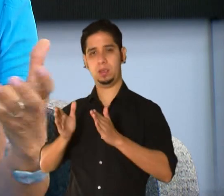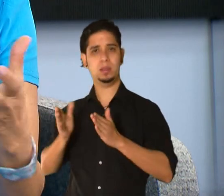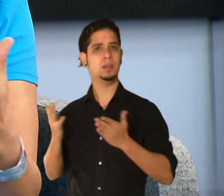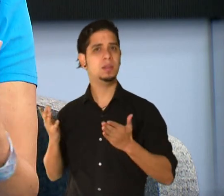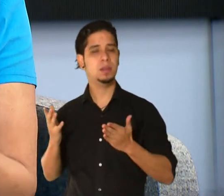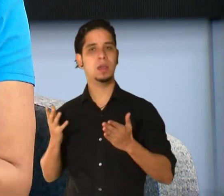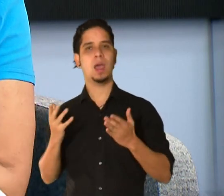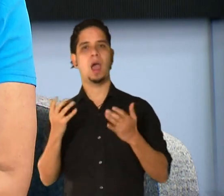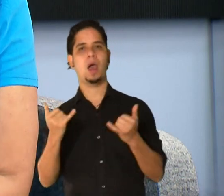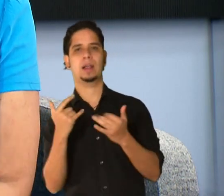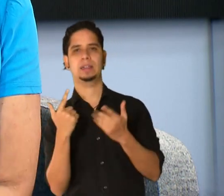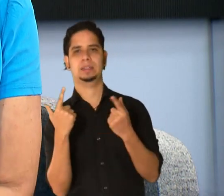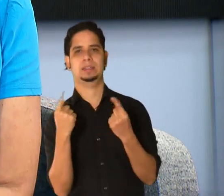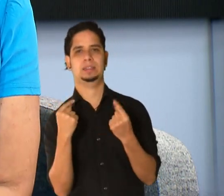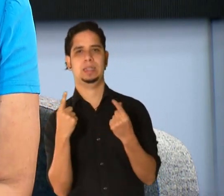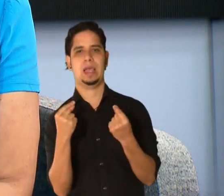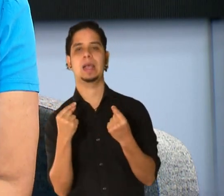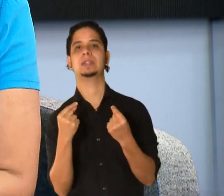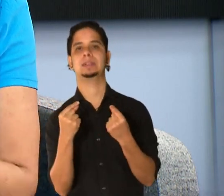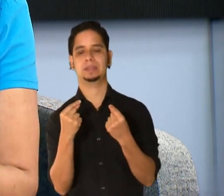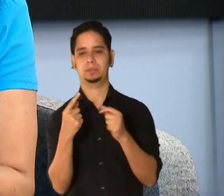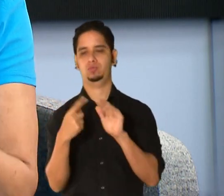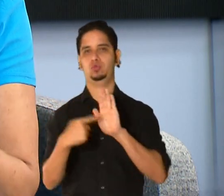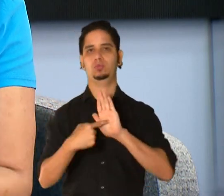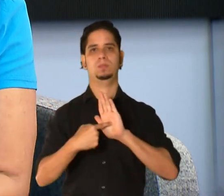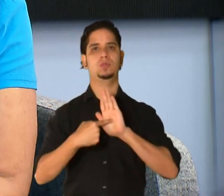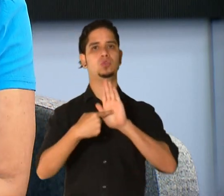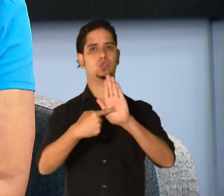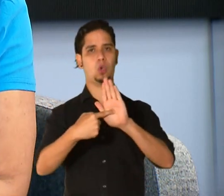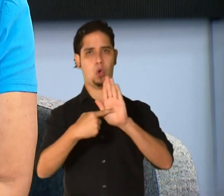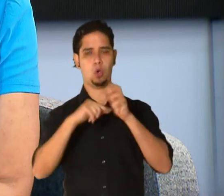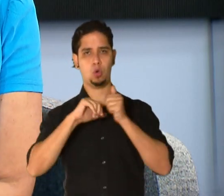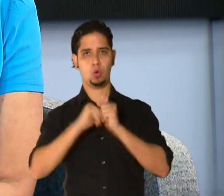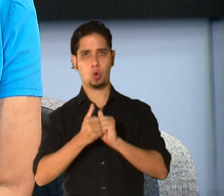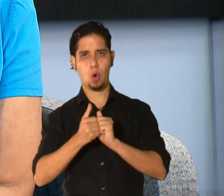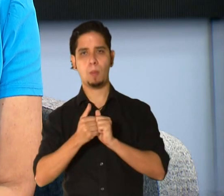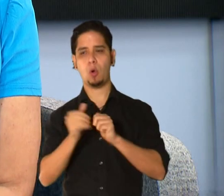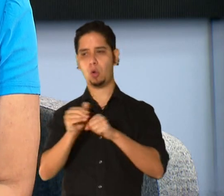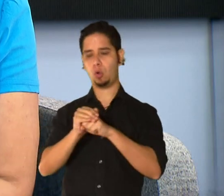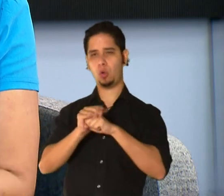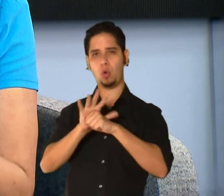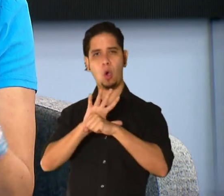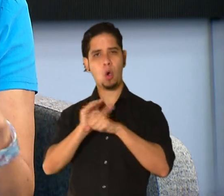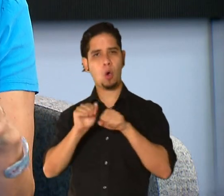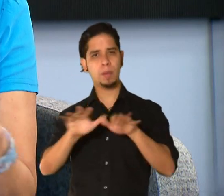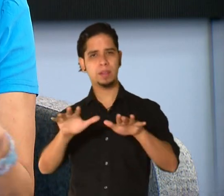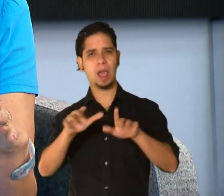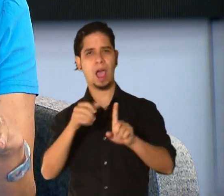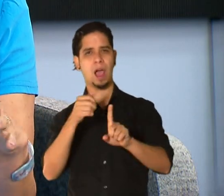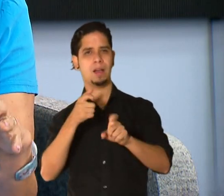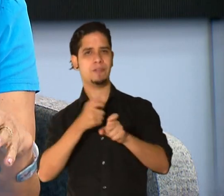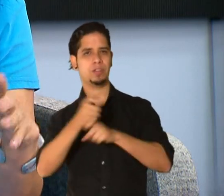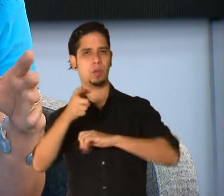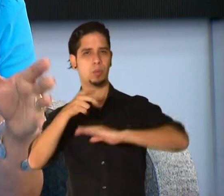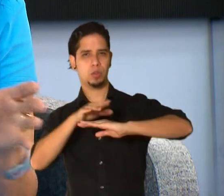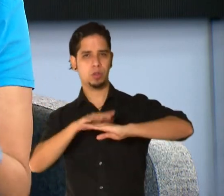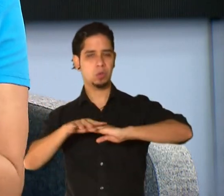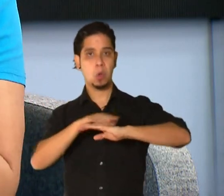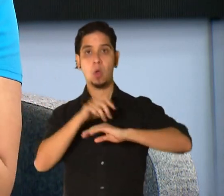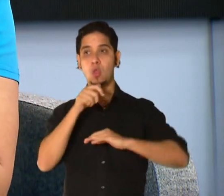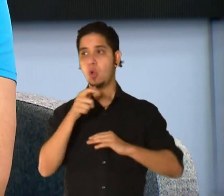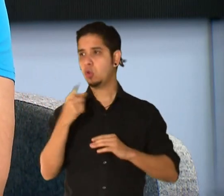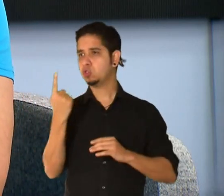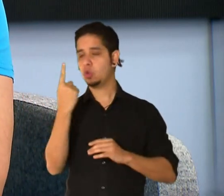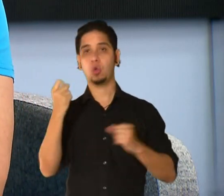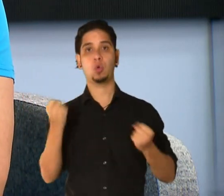un retrato del impacto de la presencia del COVID-19 en Puerto Rico, no solamente en términos de cuántas